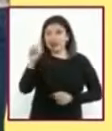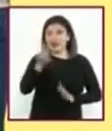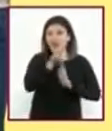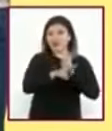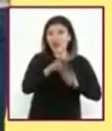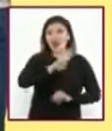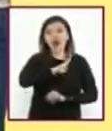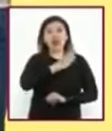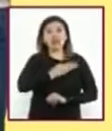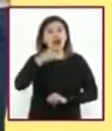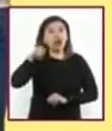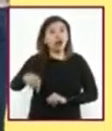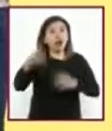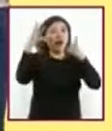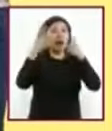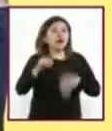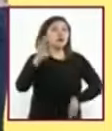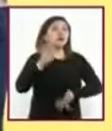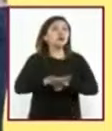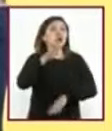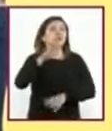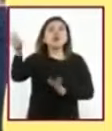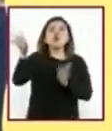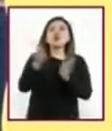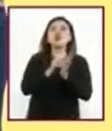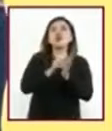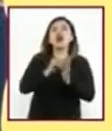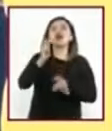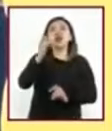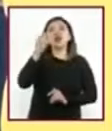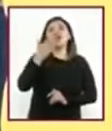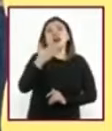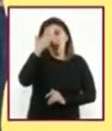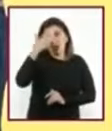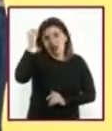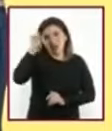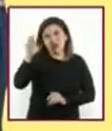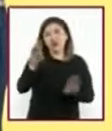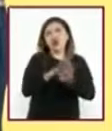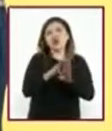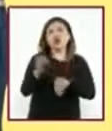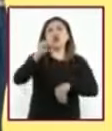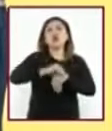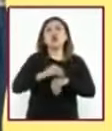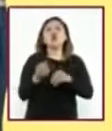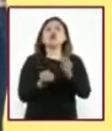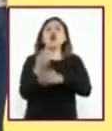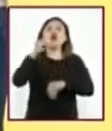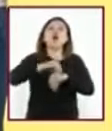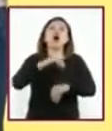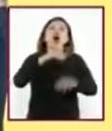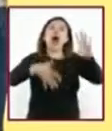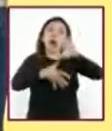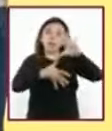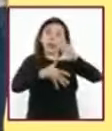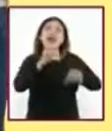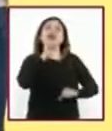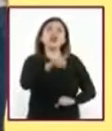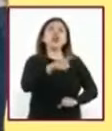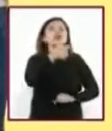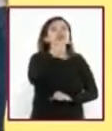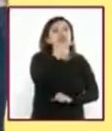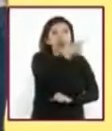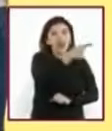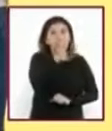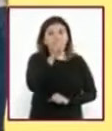el español tiene una gran influencia del árabe, de las lenguas originarias de América y recientemente del inglés. Todos estos idiomas han